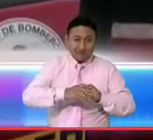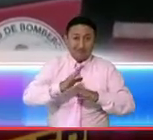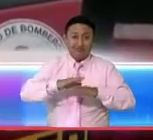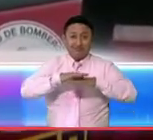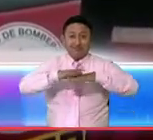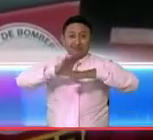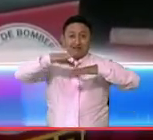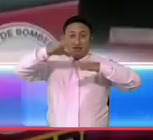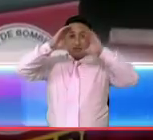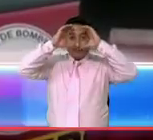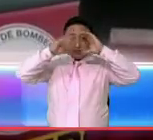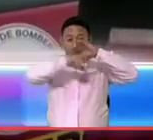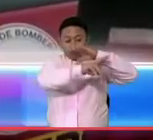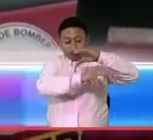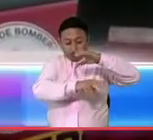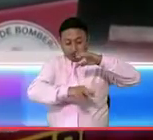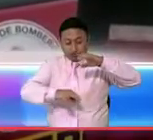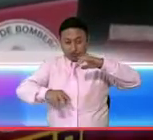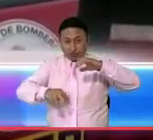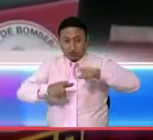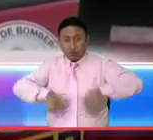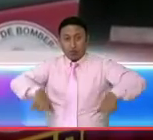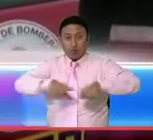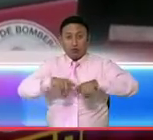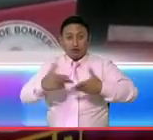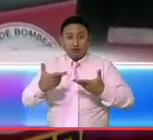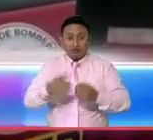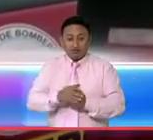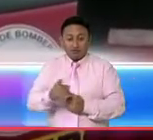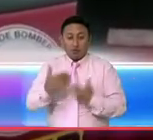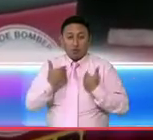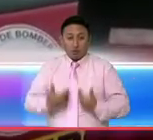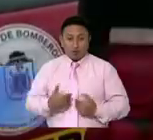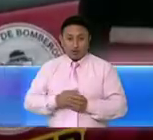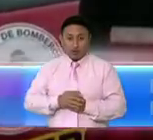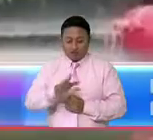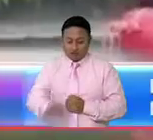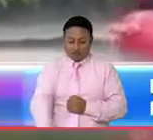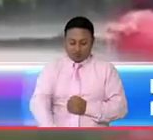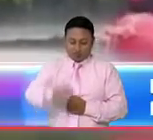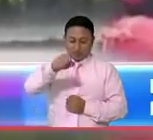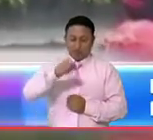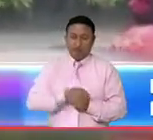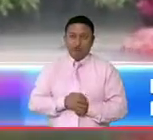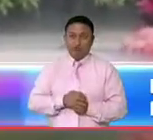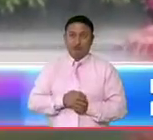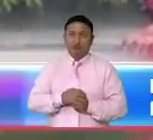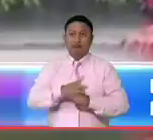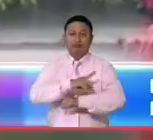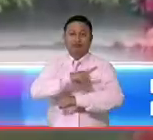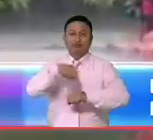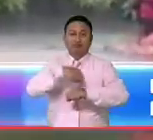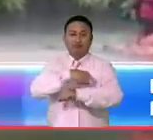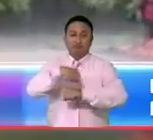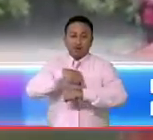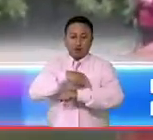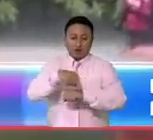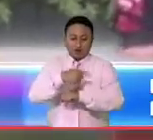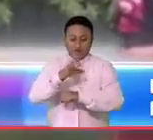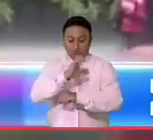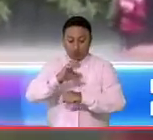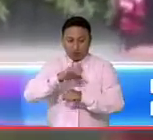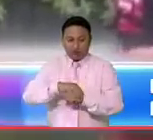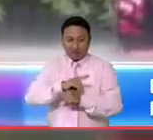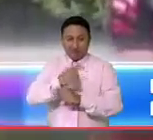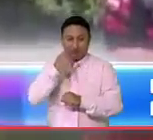agua, determinaron la ubicación exacta del cadáver antes mencionado. Tras varias horas de una incesante búsqueda,